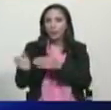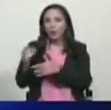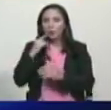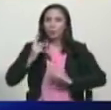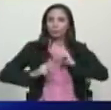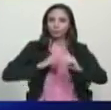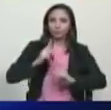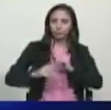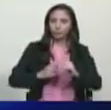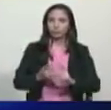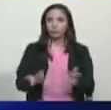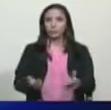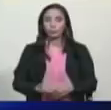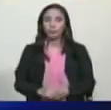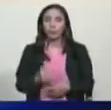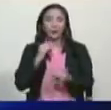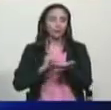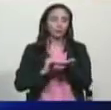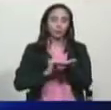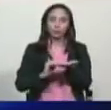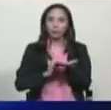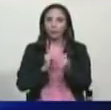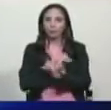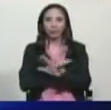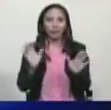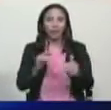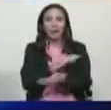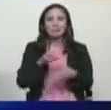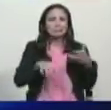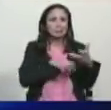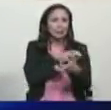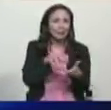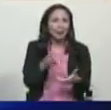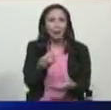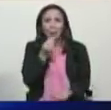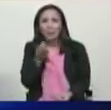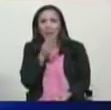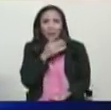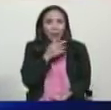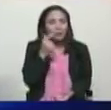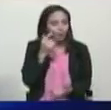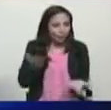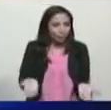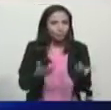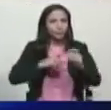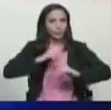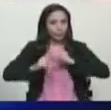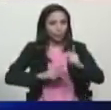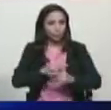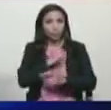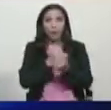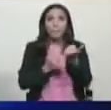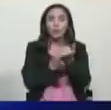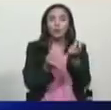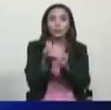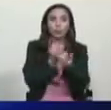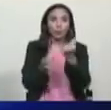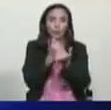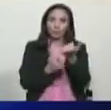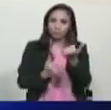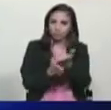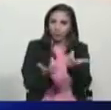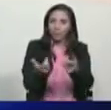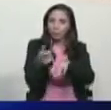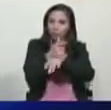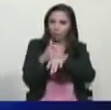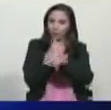productivos, para resolver todos los problemas de los insumos, las materias primas, el apoyo financiero, y que todo